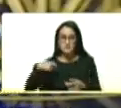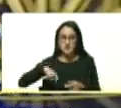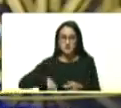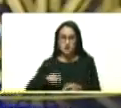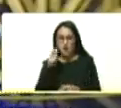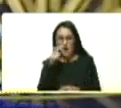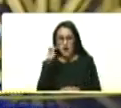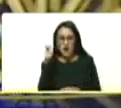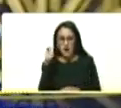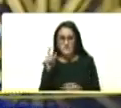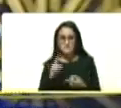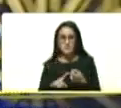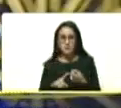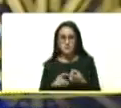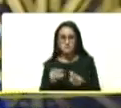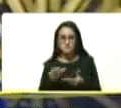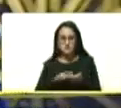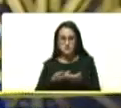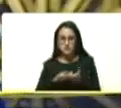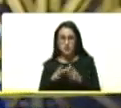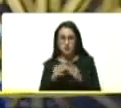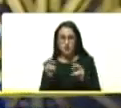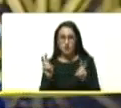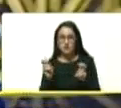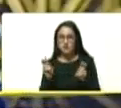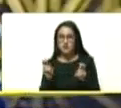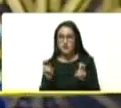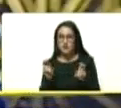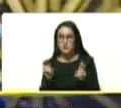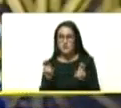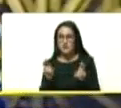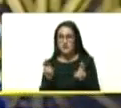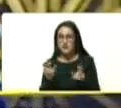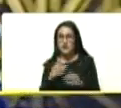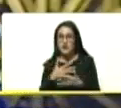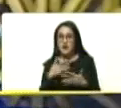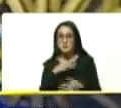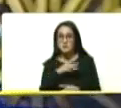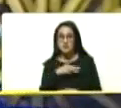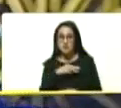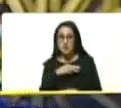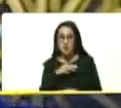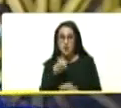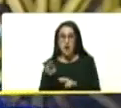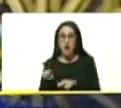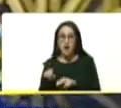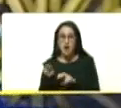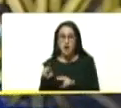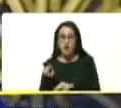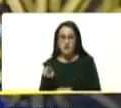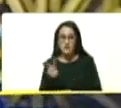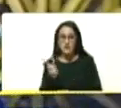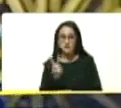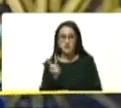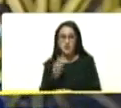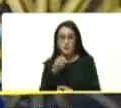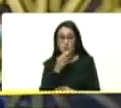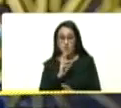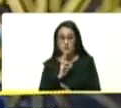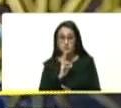campo, resolver todos los asuntos con la gran misión AgroVenezuela. A buenos